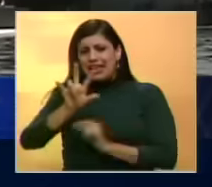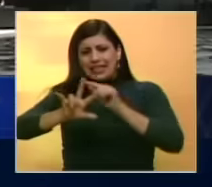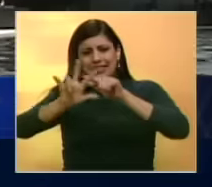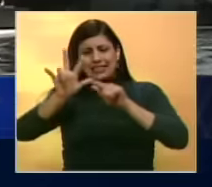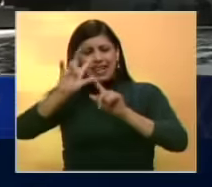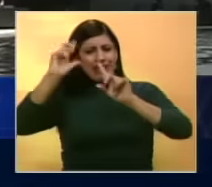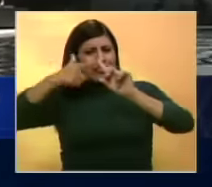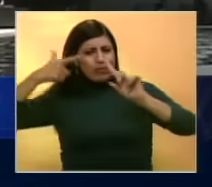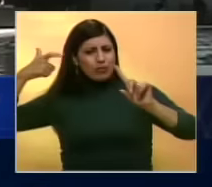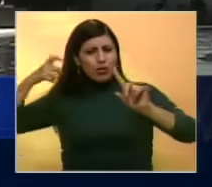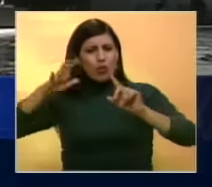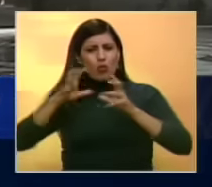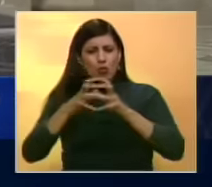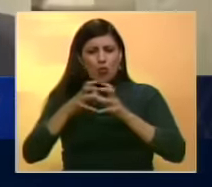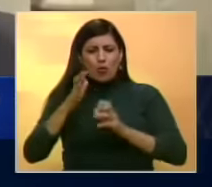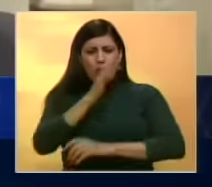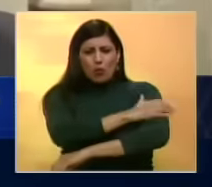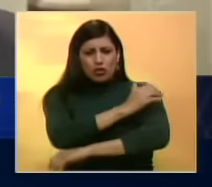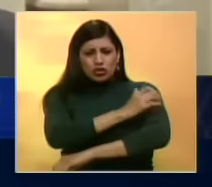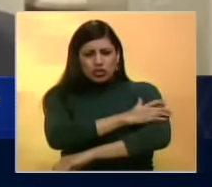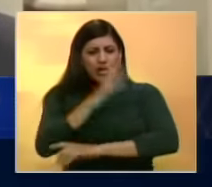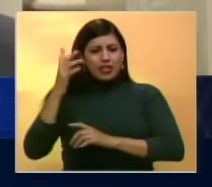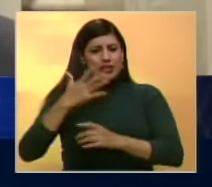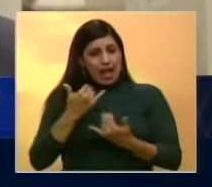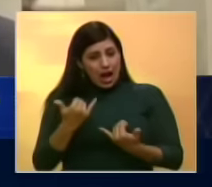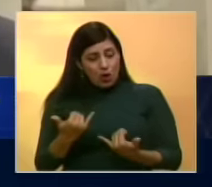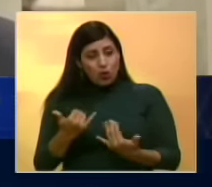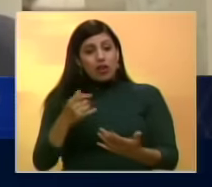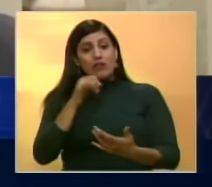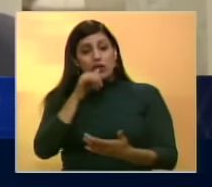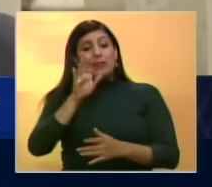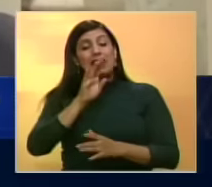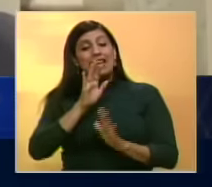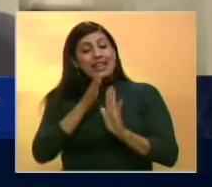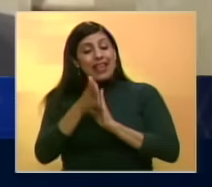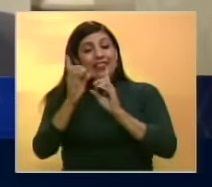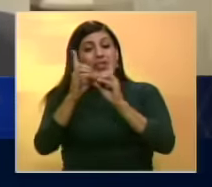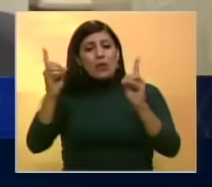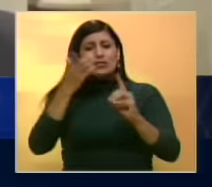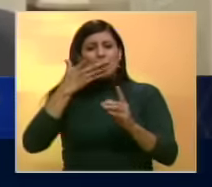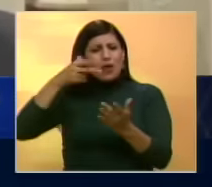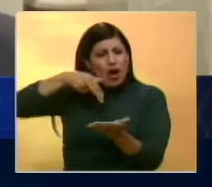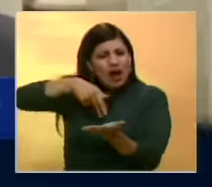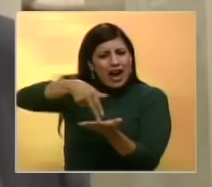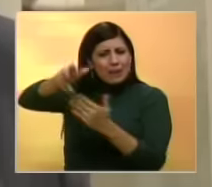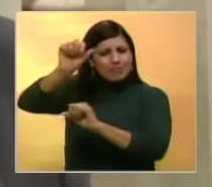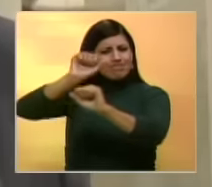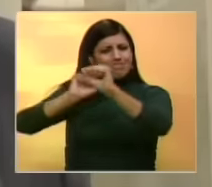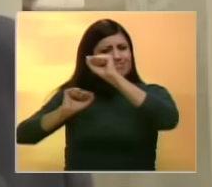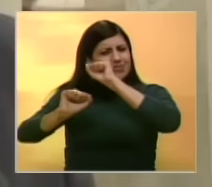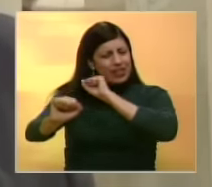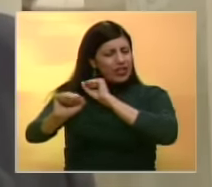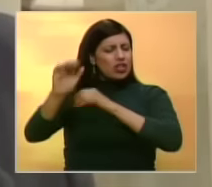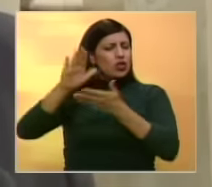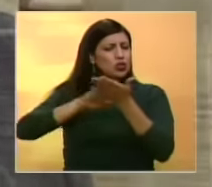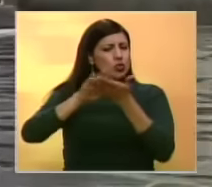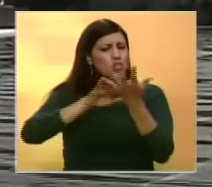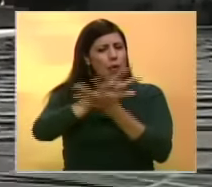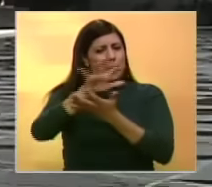diputados de la unidad por el estado amazonas San per sostiene que la democracia es el mejor camino para prevenir y resolver